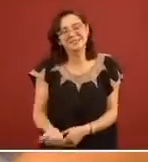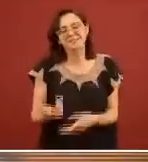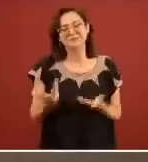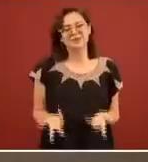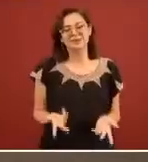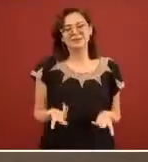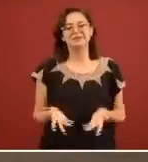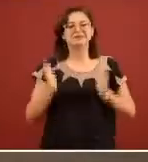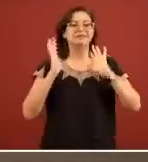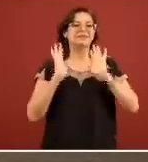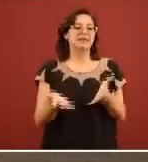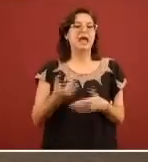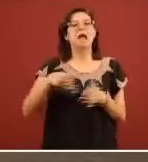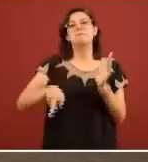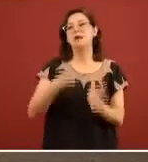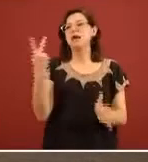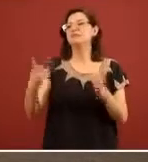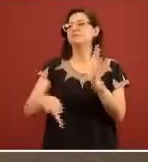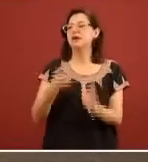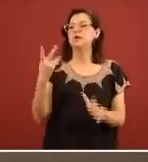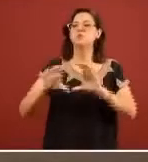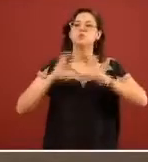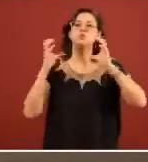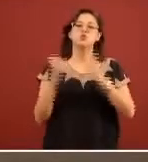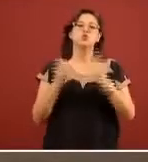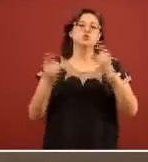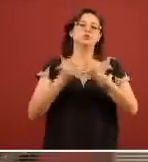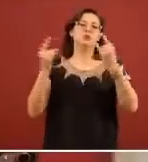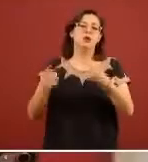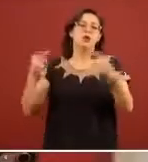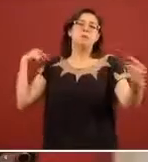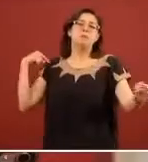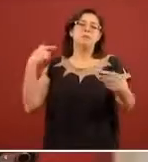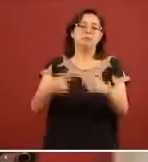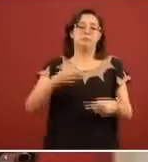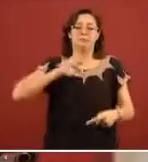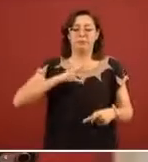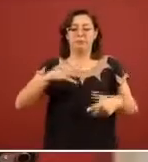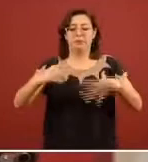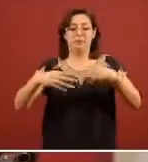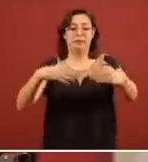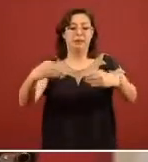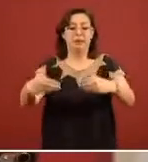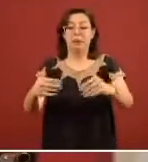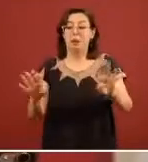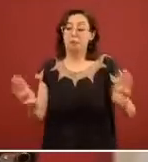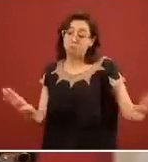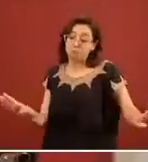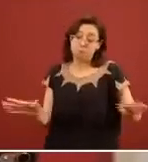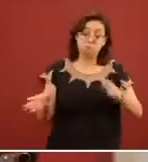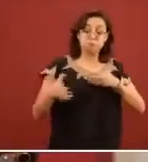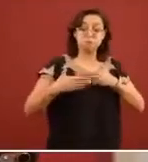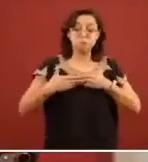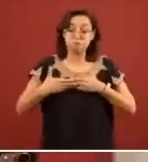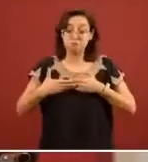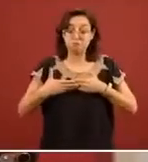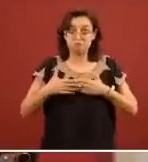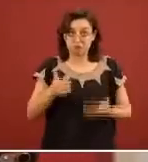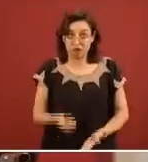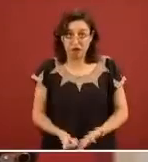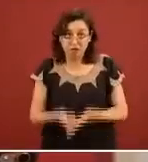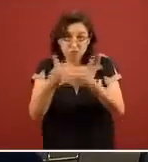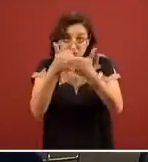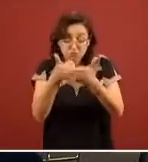que en toda la historia de la epidemiología no se ha documentado que el cerrar físicamente las fronteras tenga